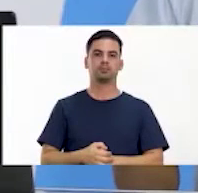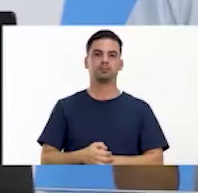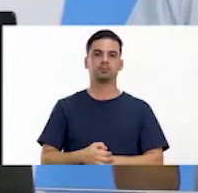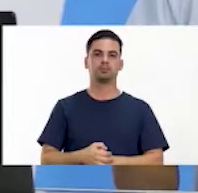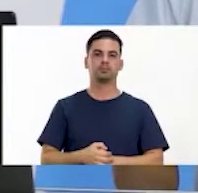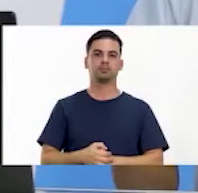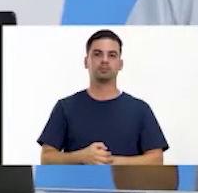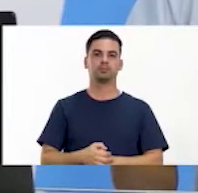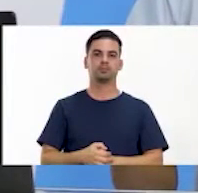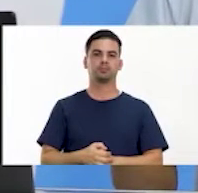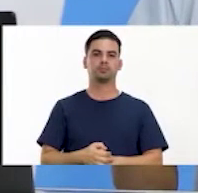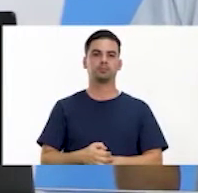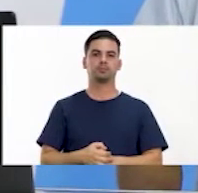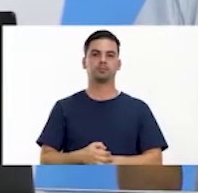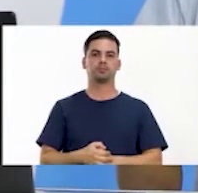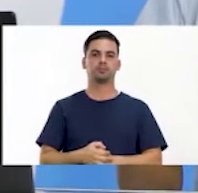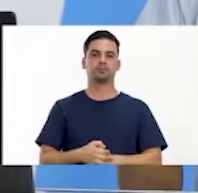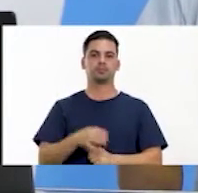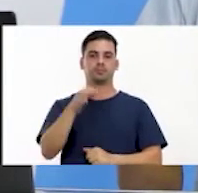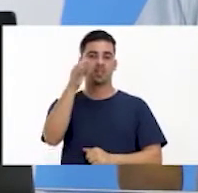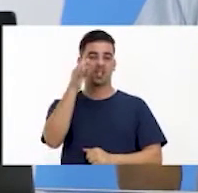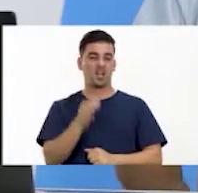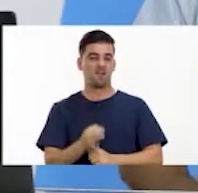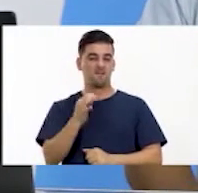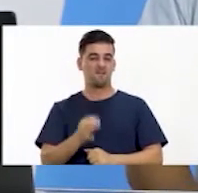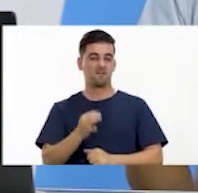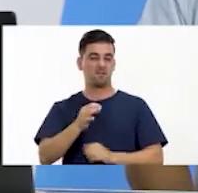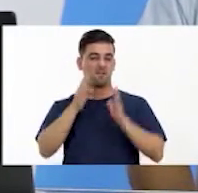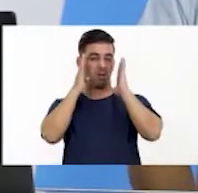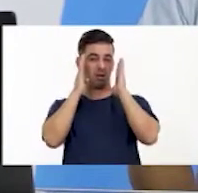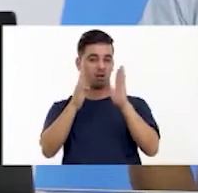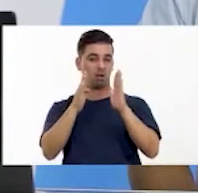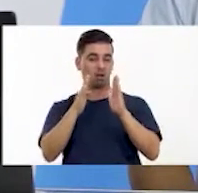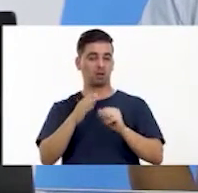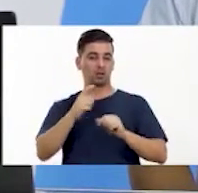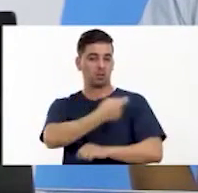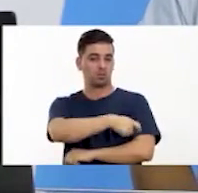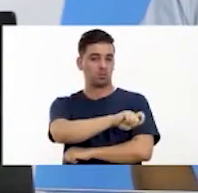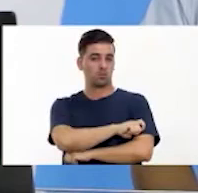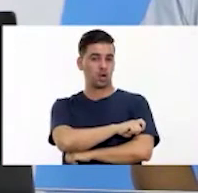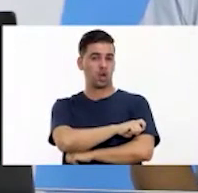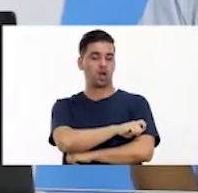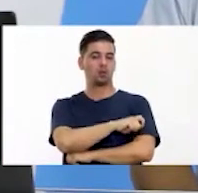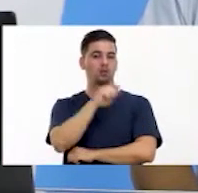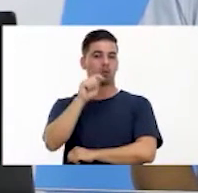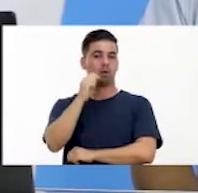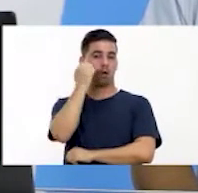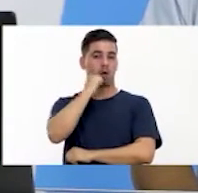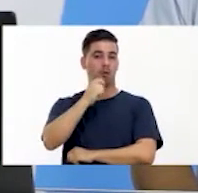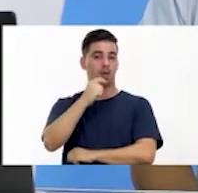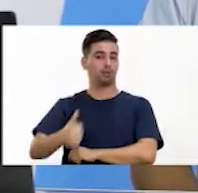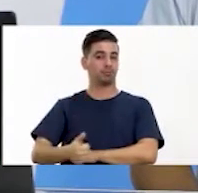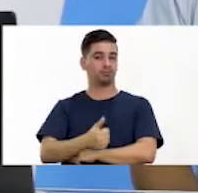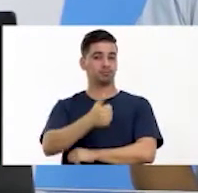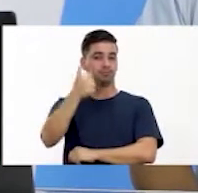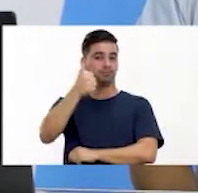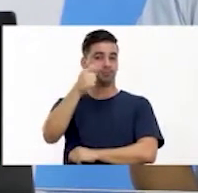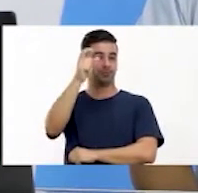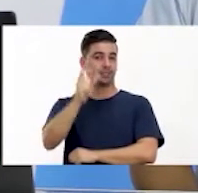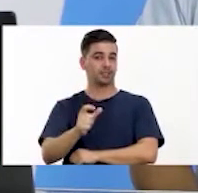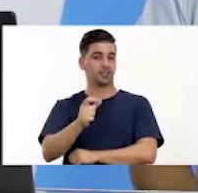La determinación y firmeza de nuestro pueblo, así como el determinante papel jugado por Fidel